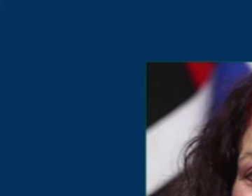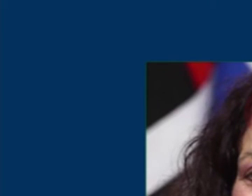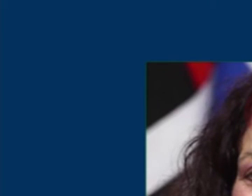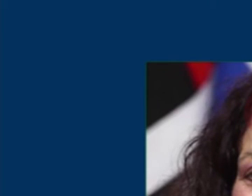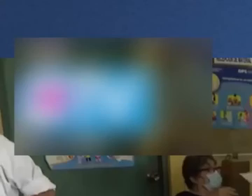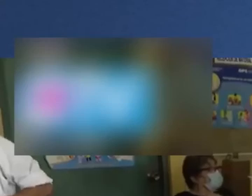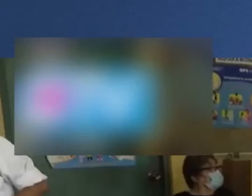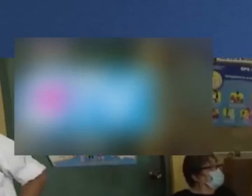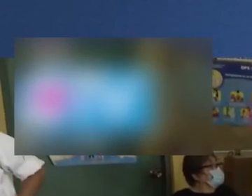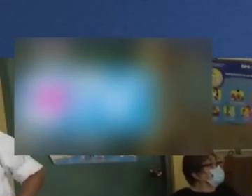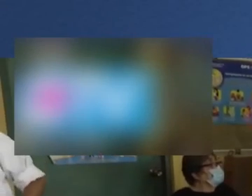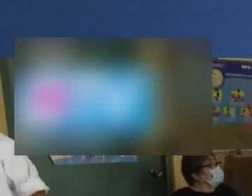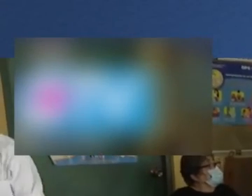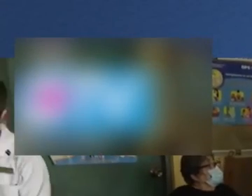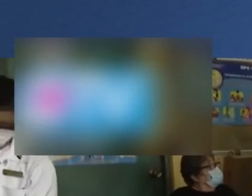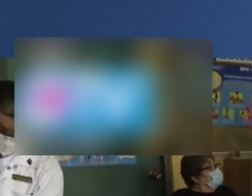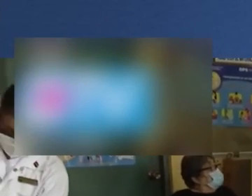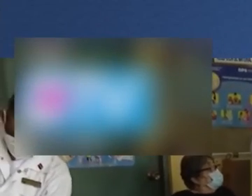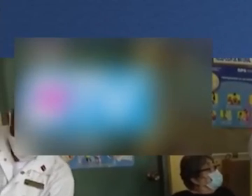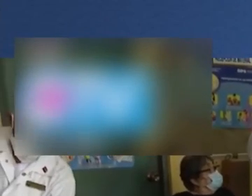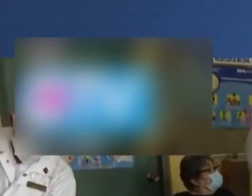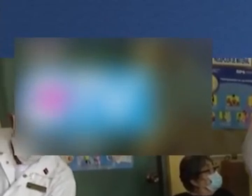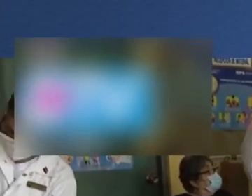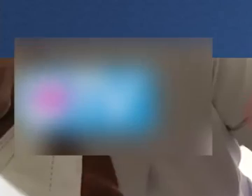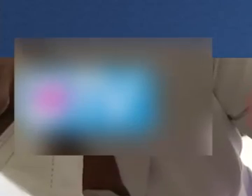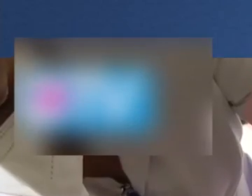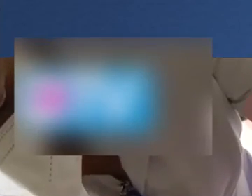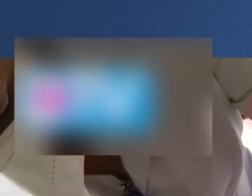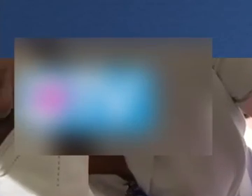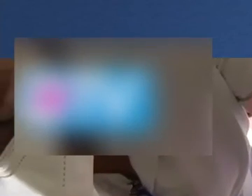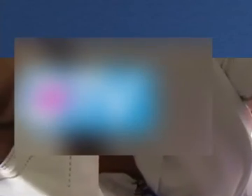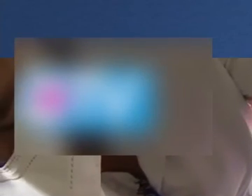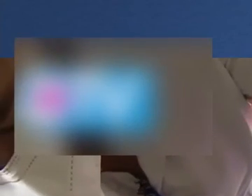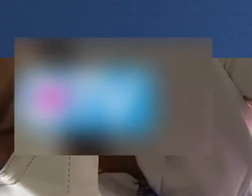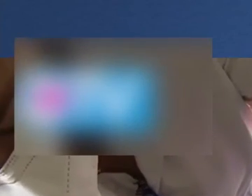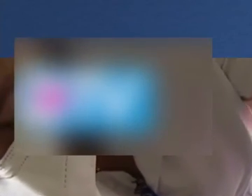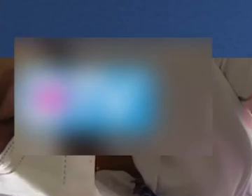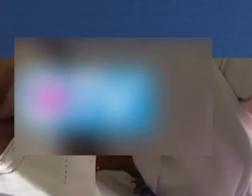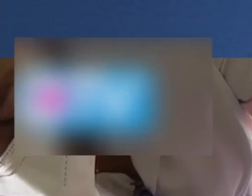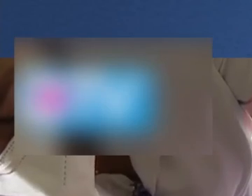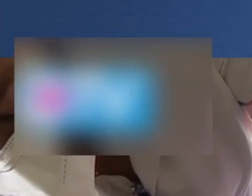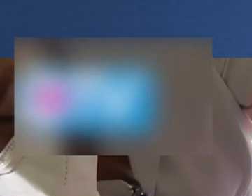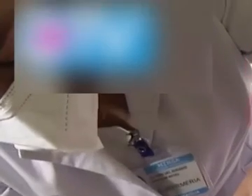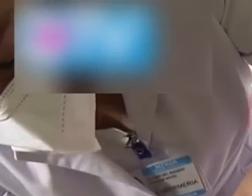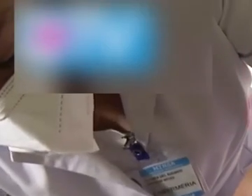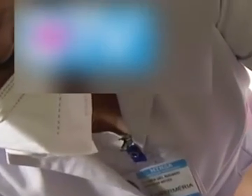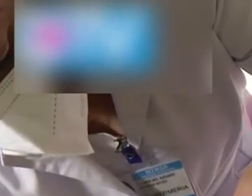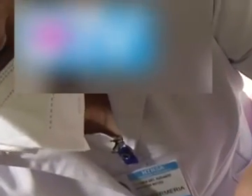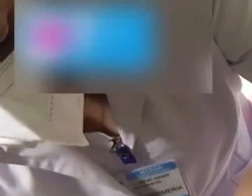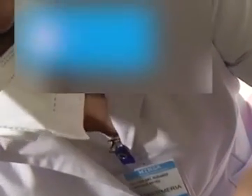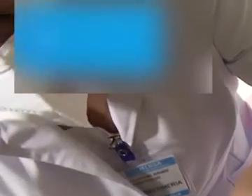de Andrea, San Sebastián de Yalí, Centro de Salud Nelson Rodríguez, Santa María de Pantama, Centro de Salud Adalina